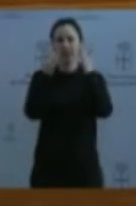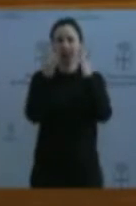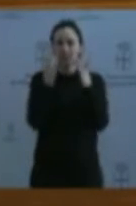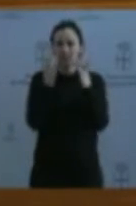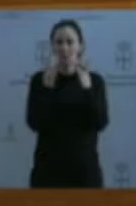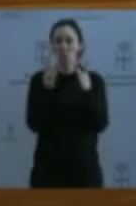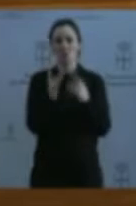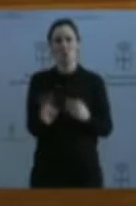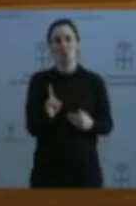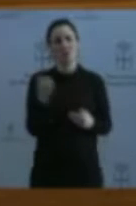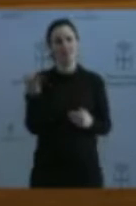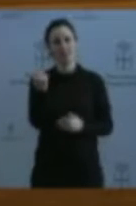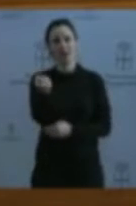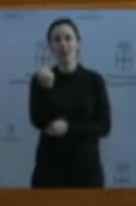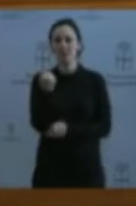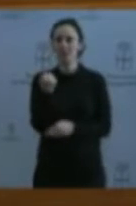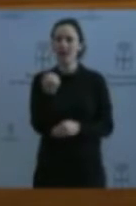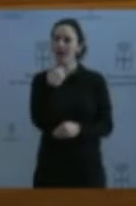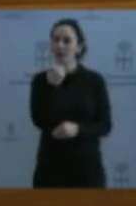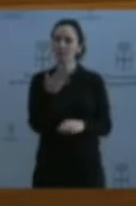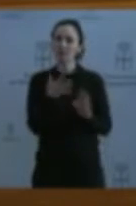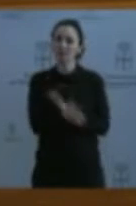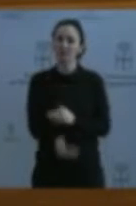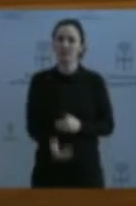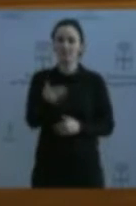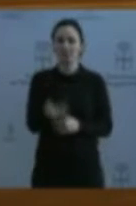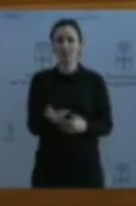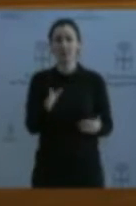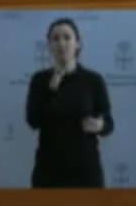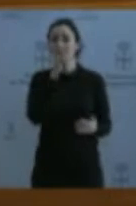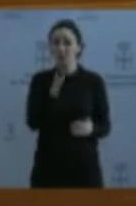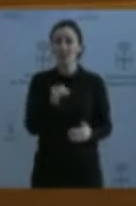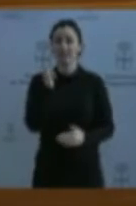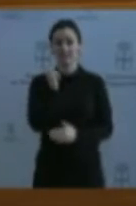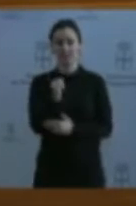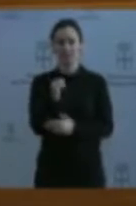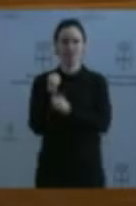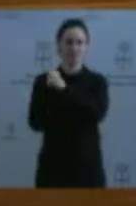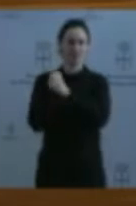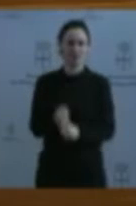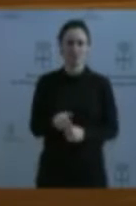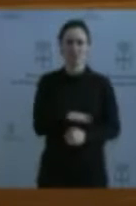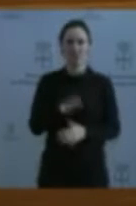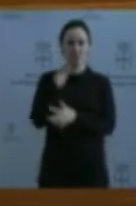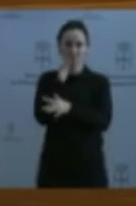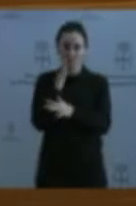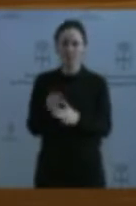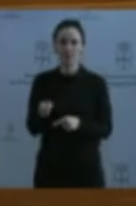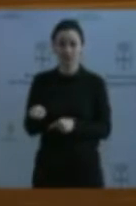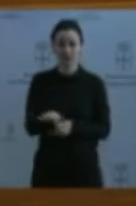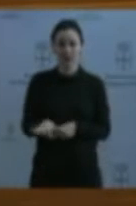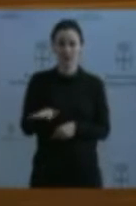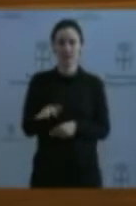Porque, miren, esta institución que lleva tantos años en Villaviciosa se dedica a la leche. Y la verdad